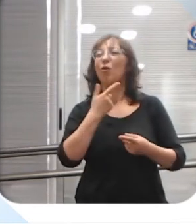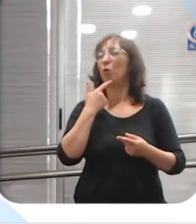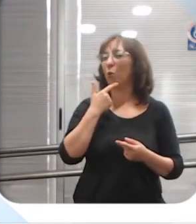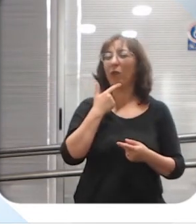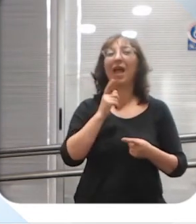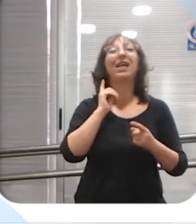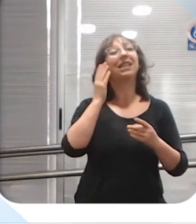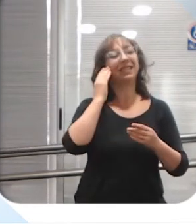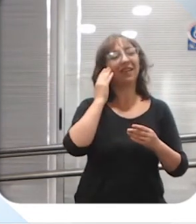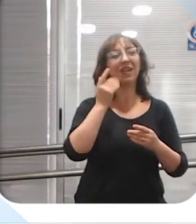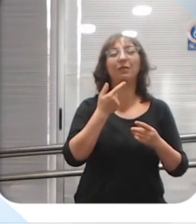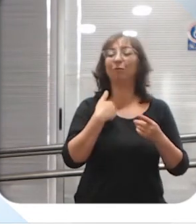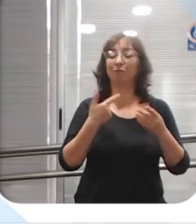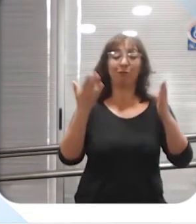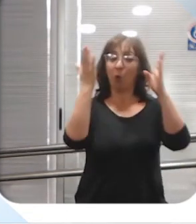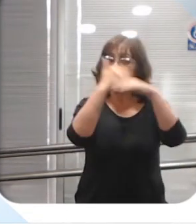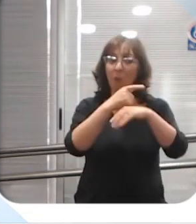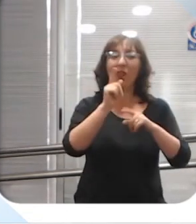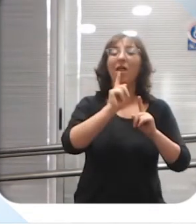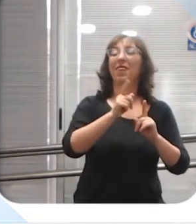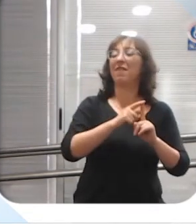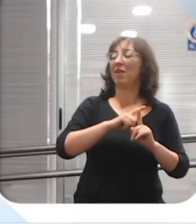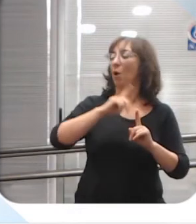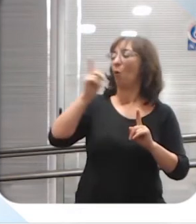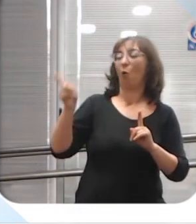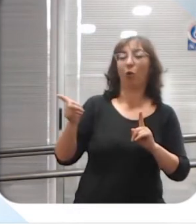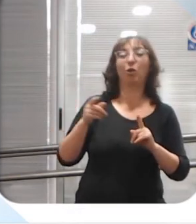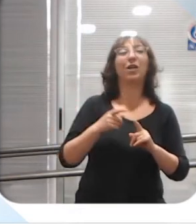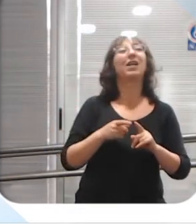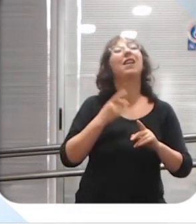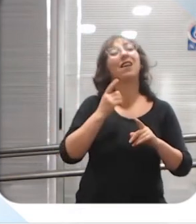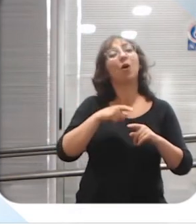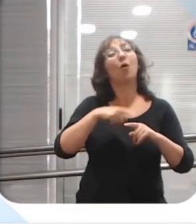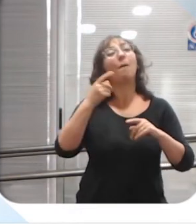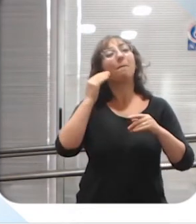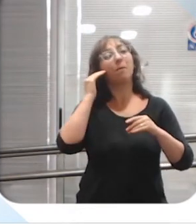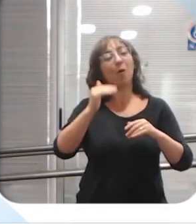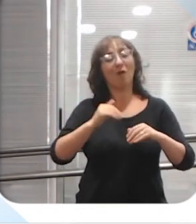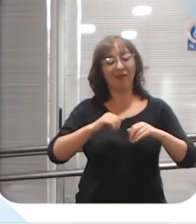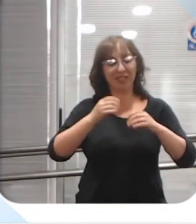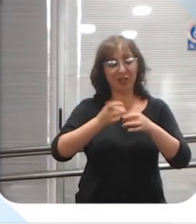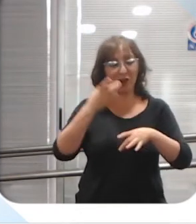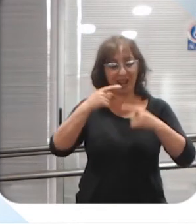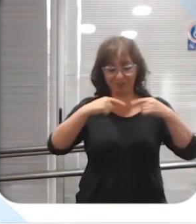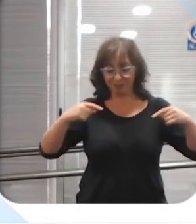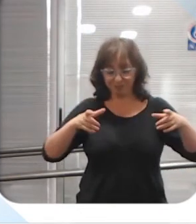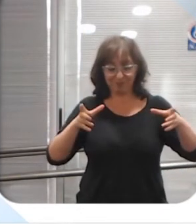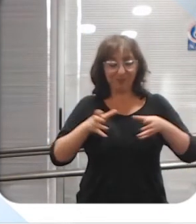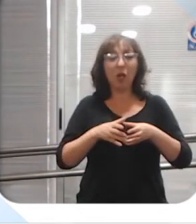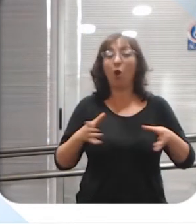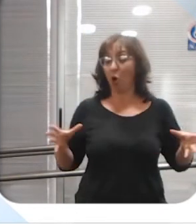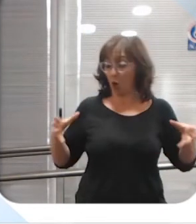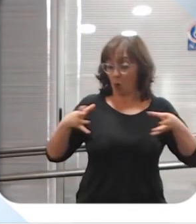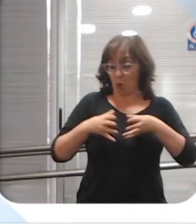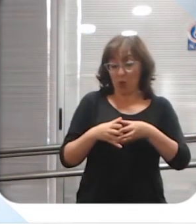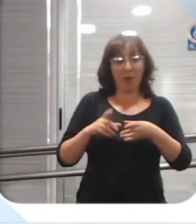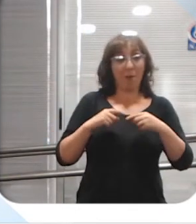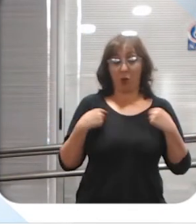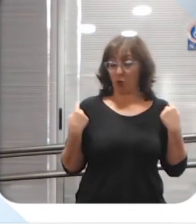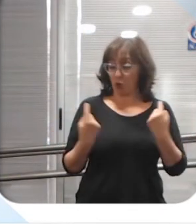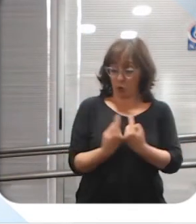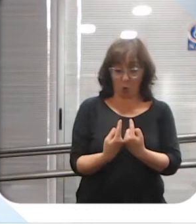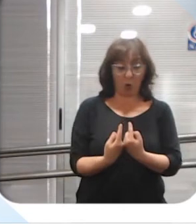derivar y hay que saber generar la interdisciplina. Fernanda decía hace un ratito, nos juntamos todos